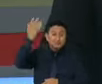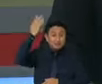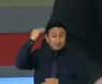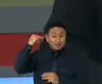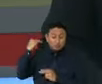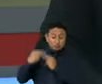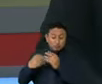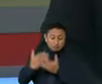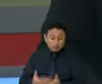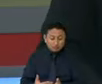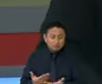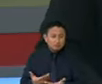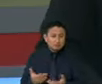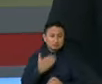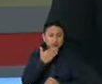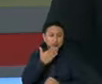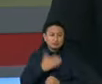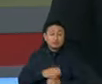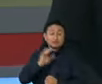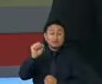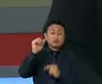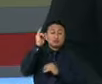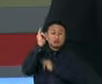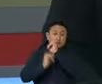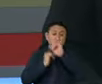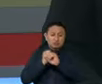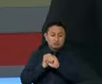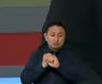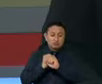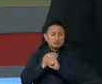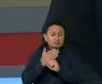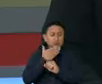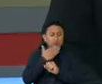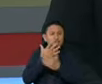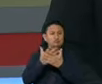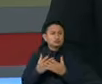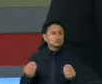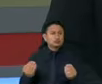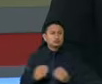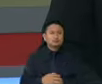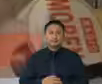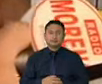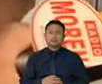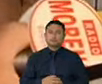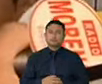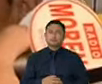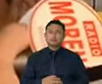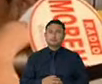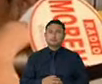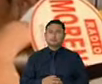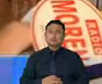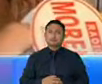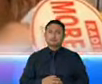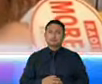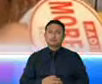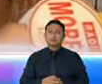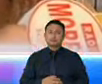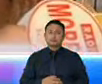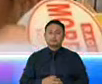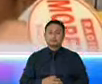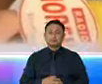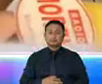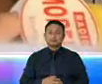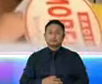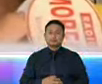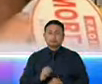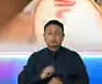pretende buscar una salida conforme al derecho internacional y a las leyes ecuatorianas. dar una solución, una respuesta